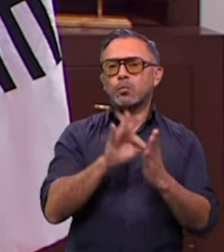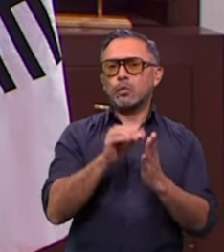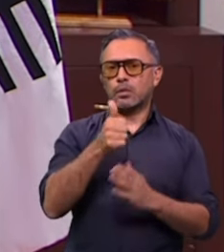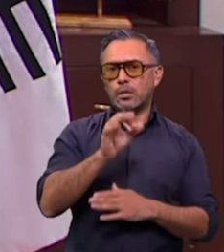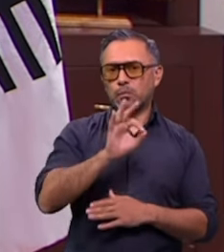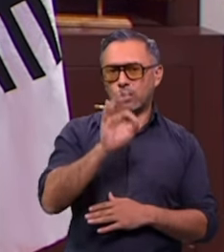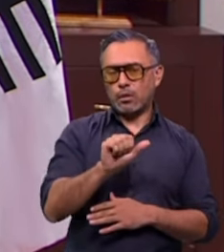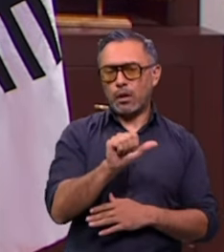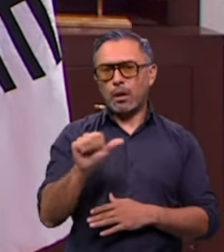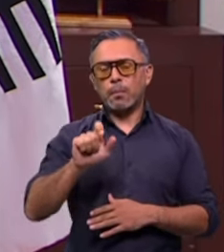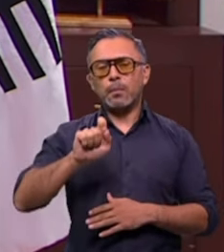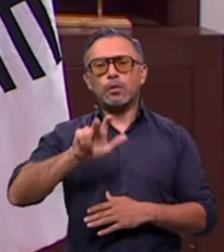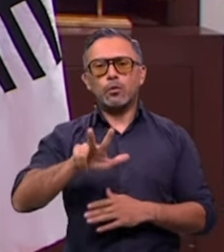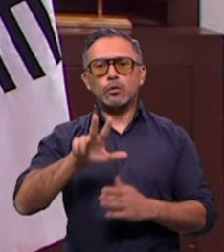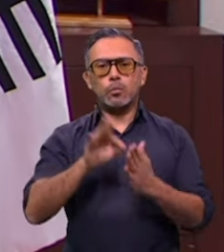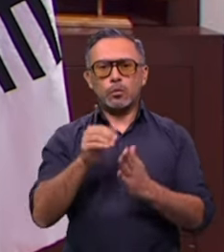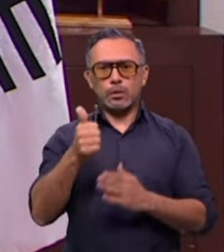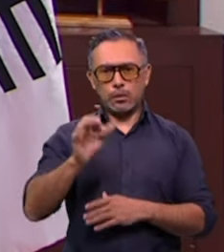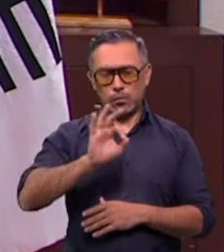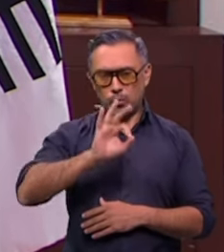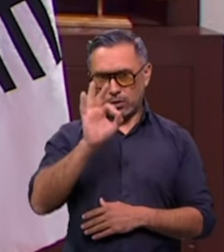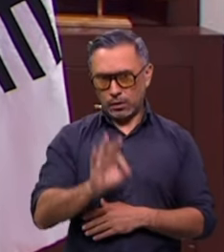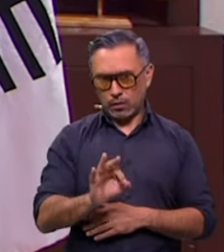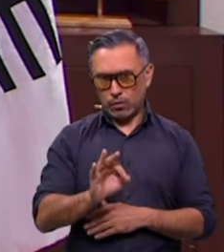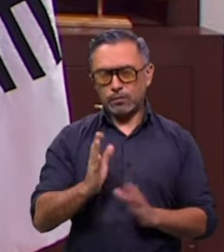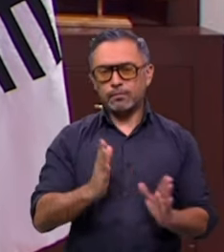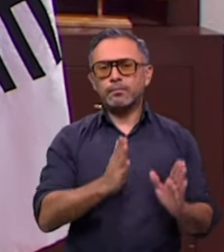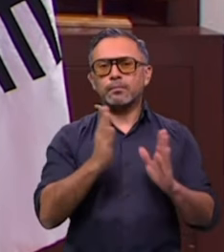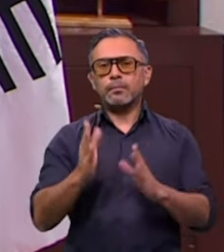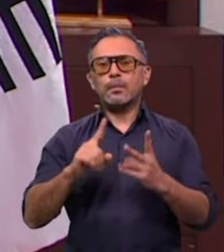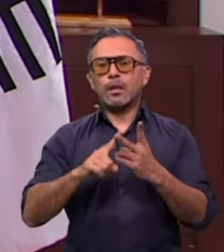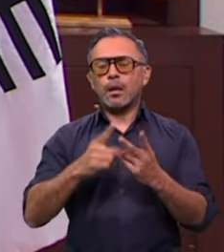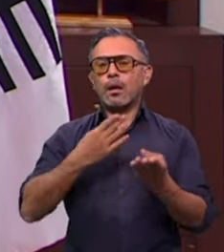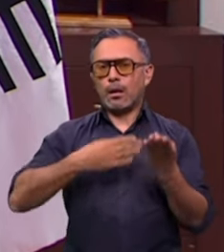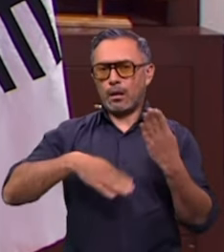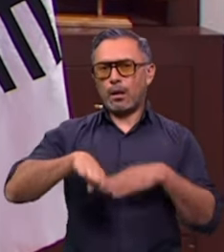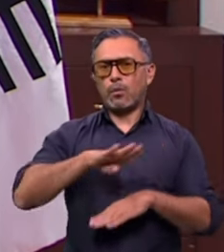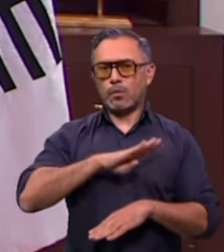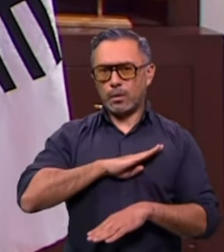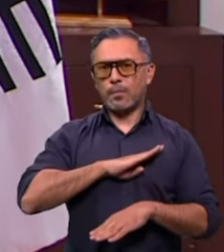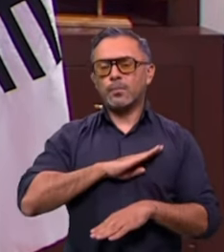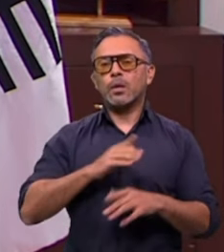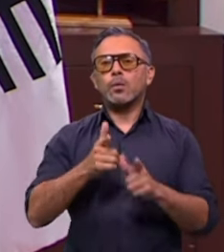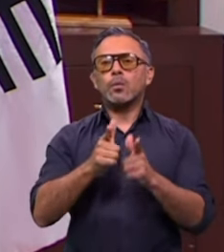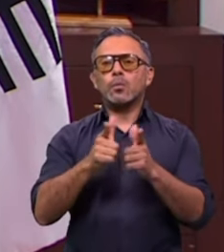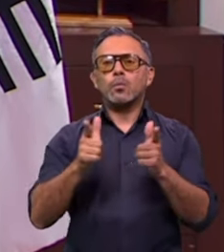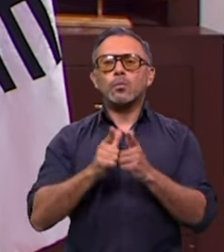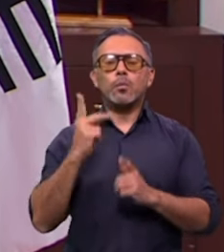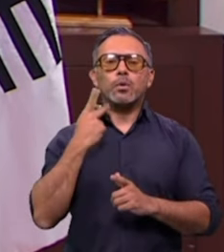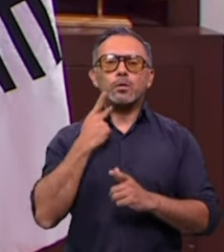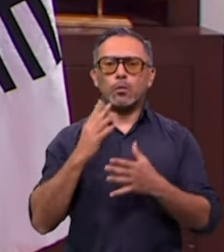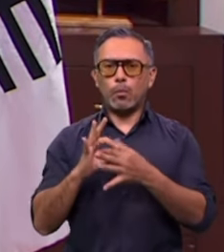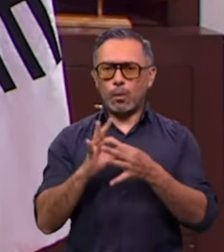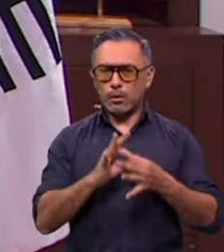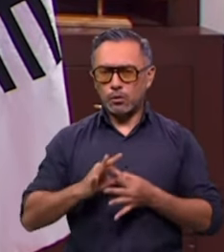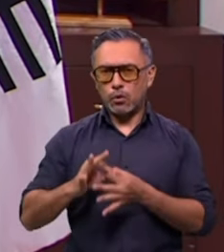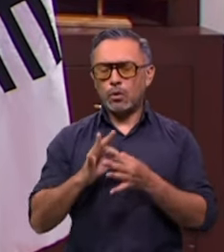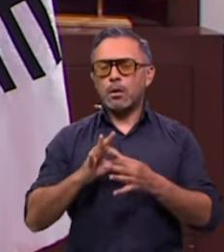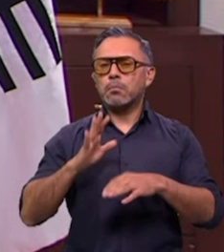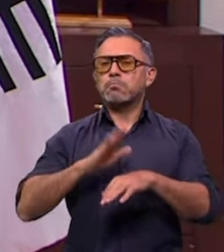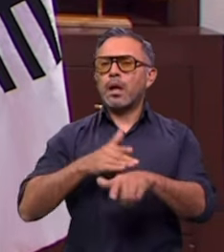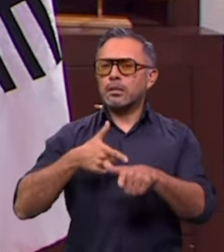y el 28.6%. Claudia Sheinbaum Pardo, de la coalición Sigamos Haciendo